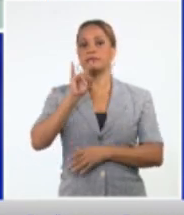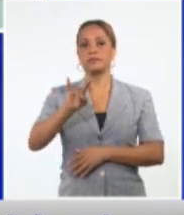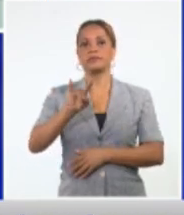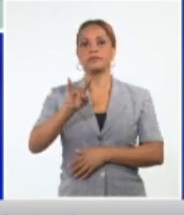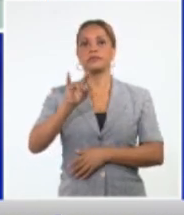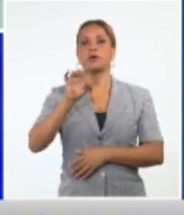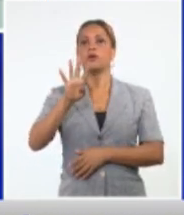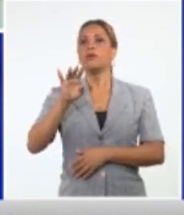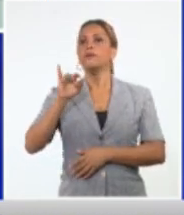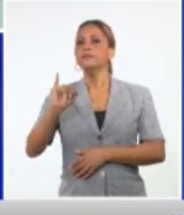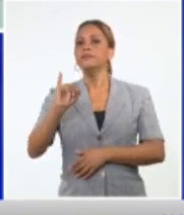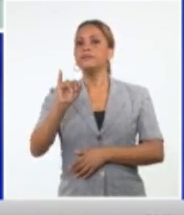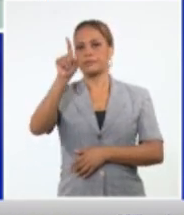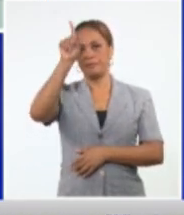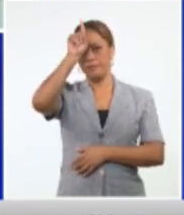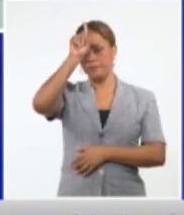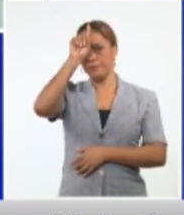33.946. Alemania,